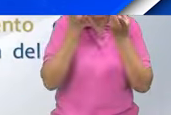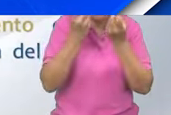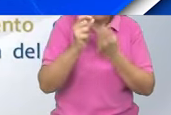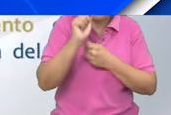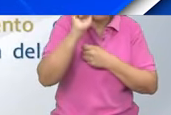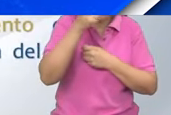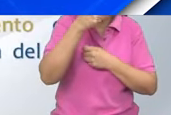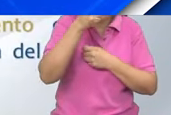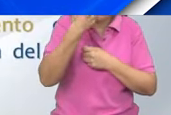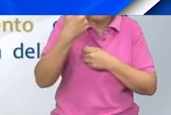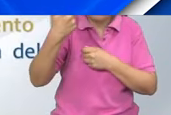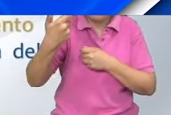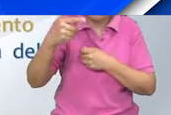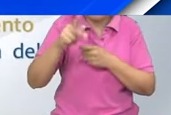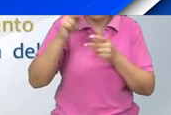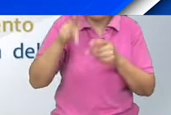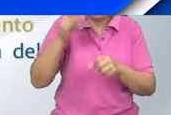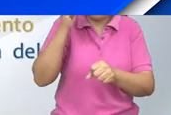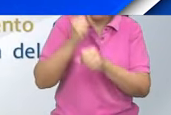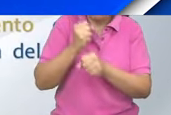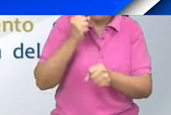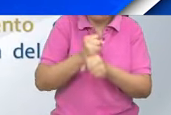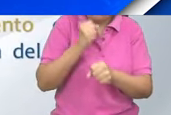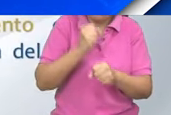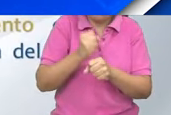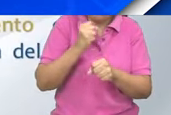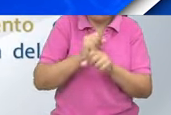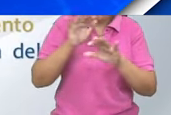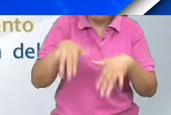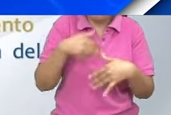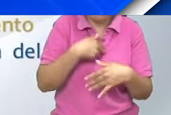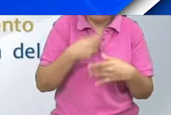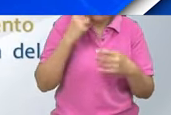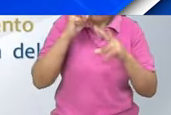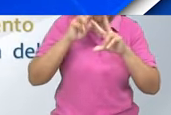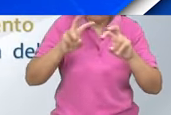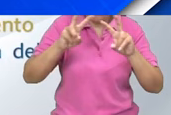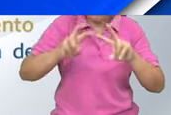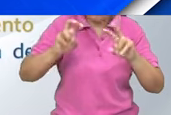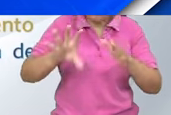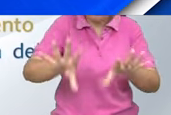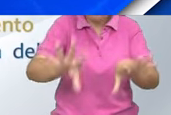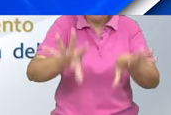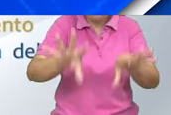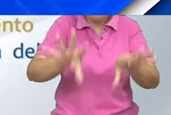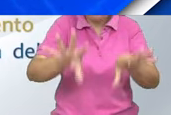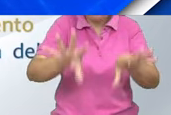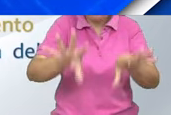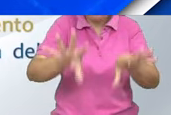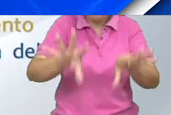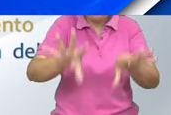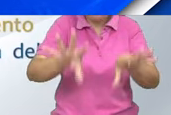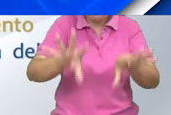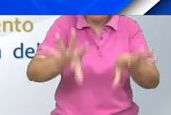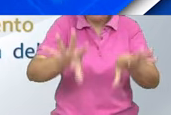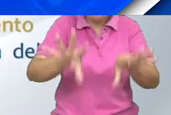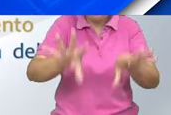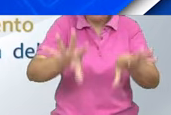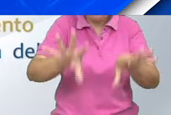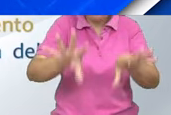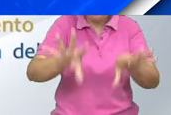de 762 trabajos elaborados, revisados y aprobados, de los